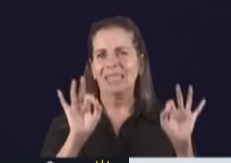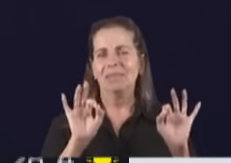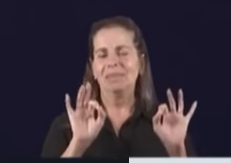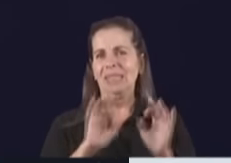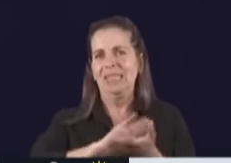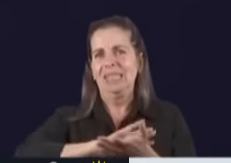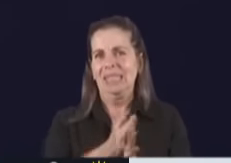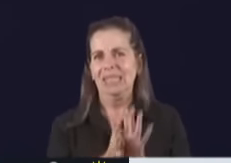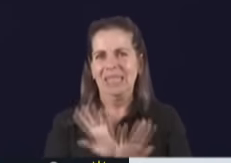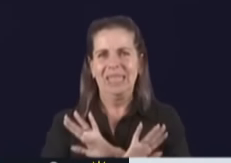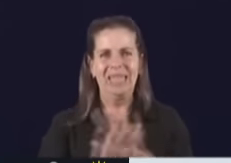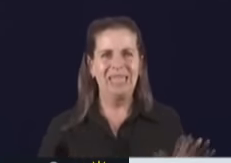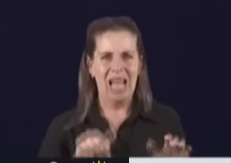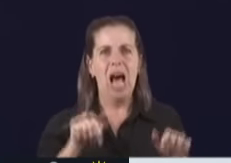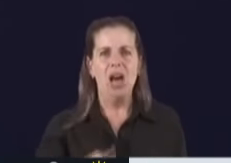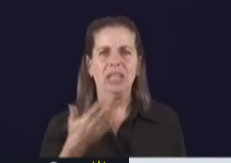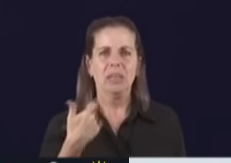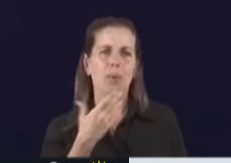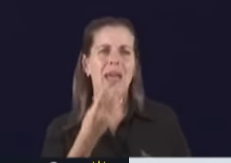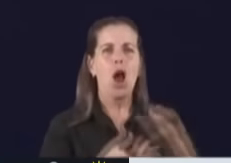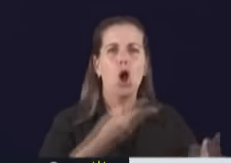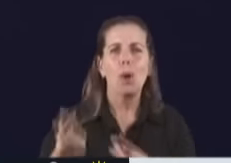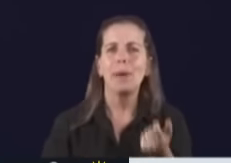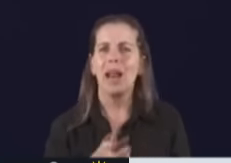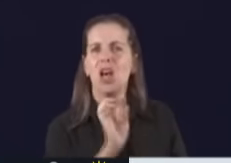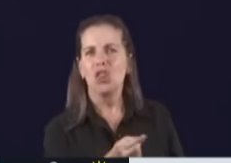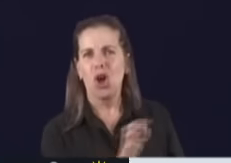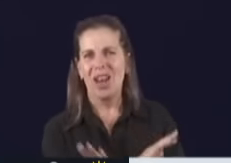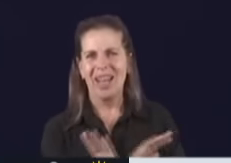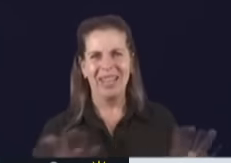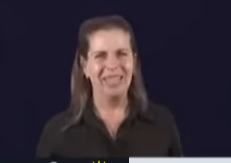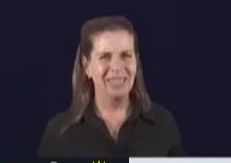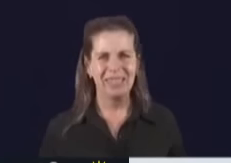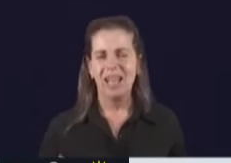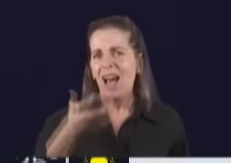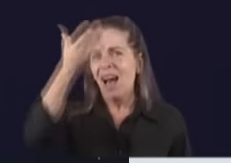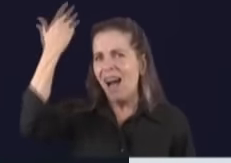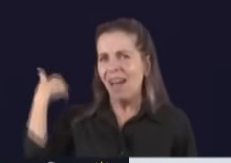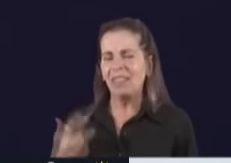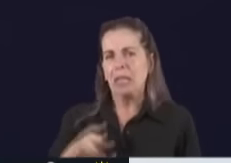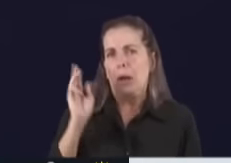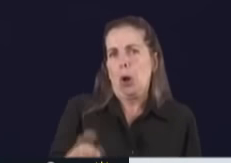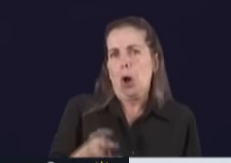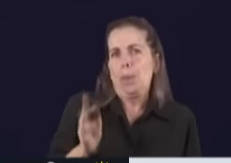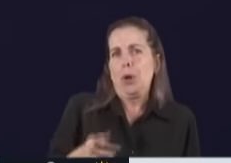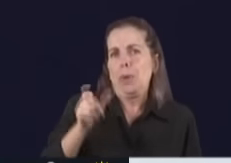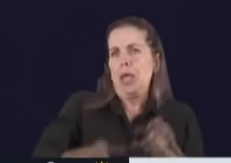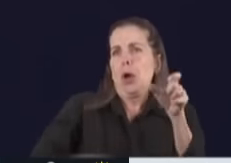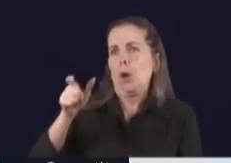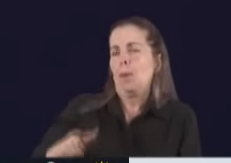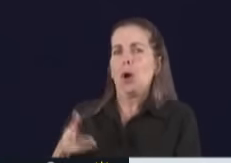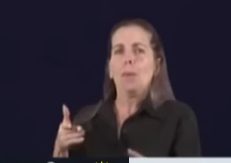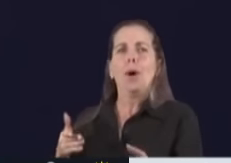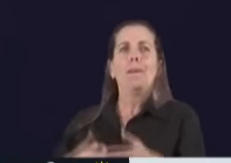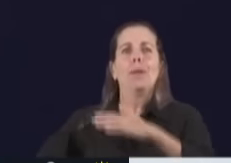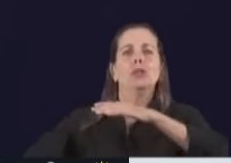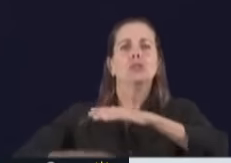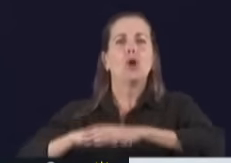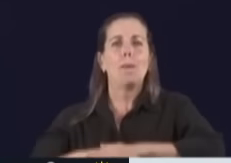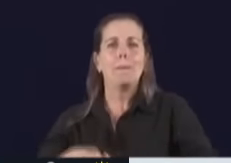una aberración confiscatoria que jamás debió haber existido y que en la Argentina kirchnerista quisieron vendernos como una